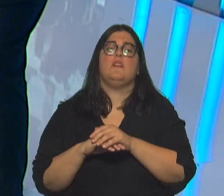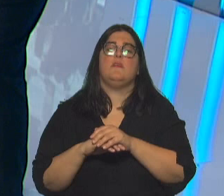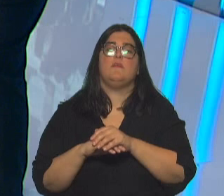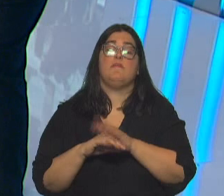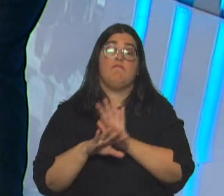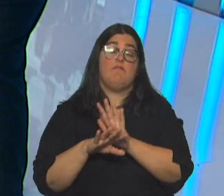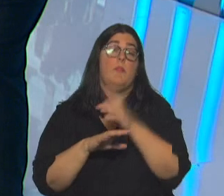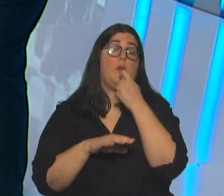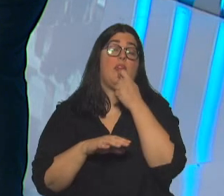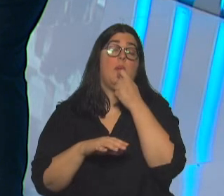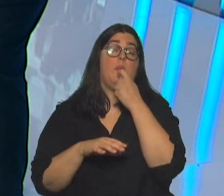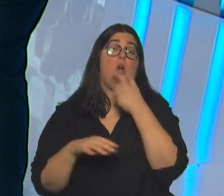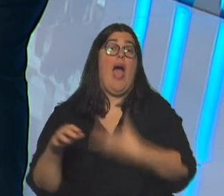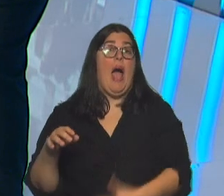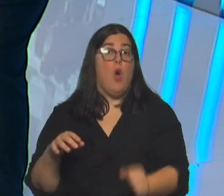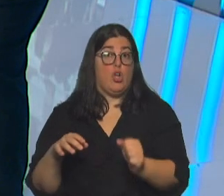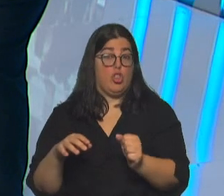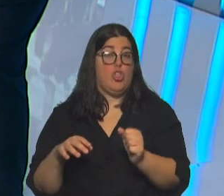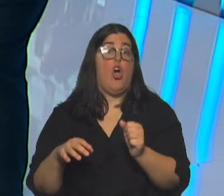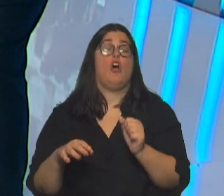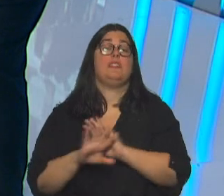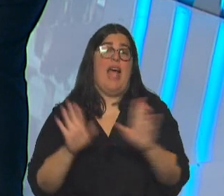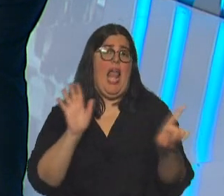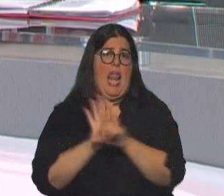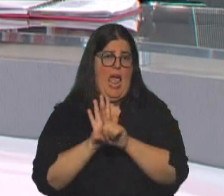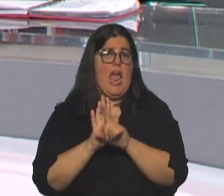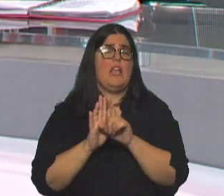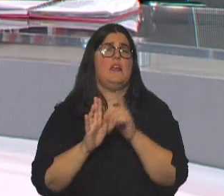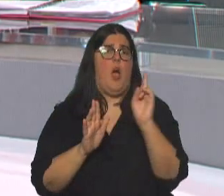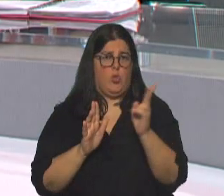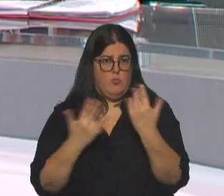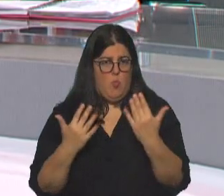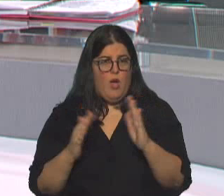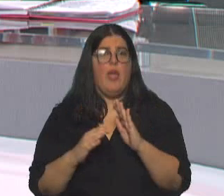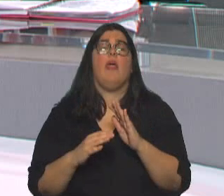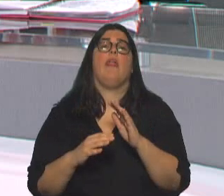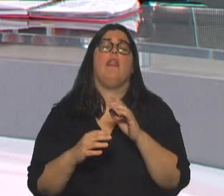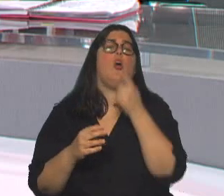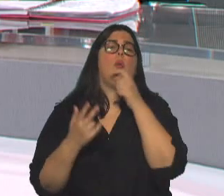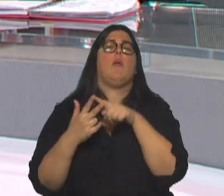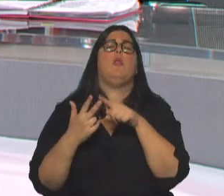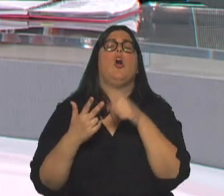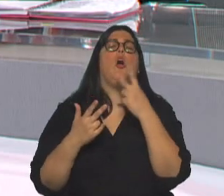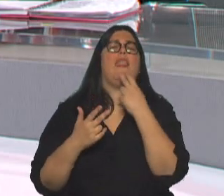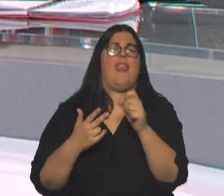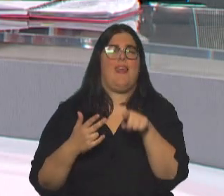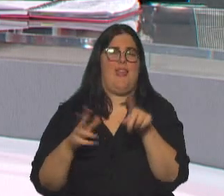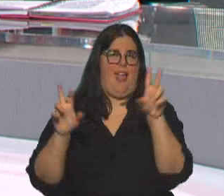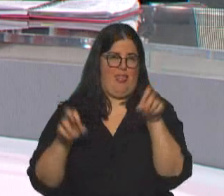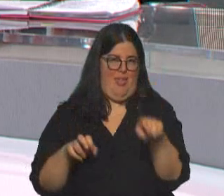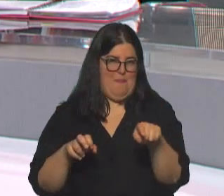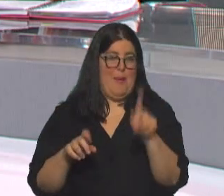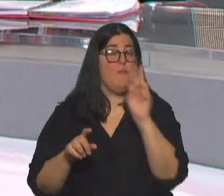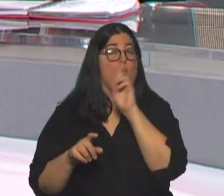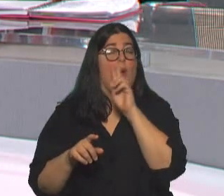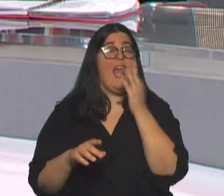la despenalización del aborto que ocurrió esta semana. Y otro tema es el tema energético. Justamente la candidata